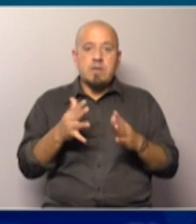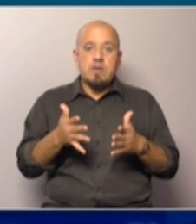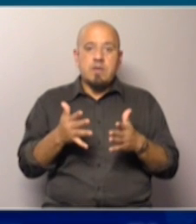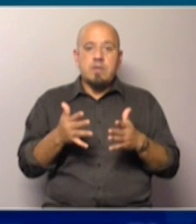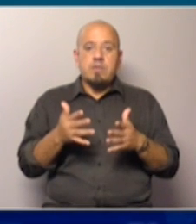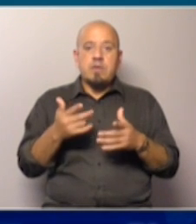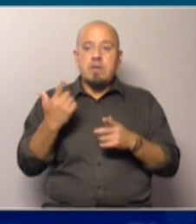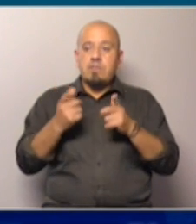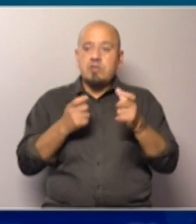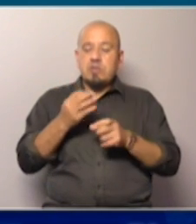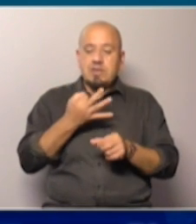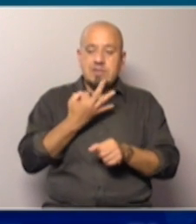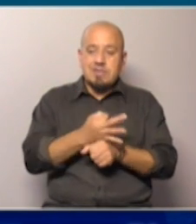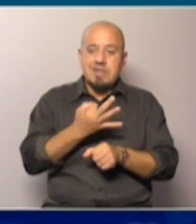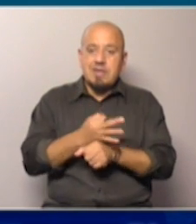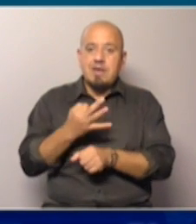a la gente, ¿verdad?